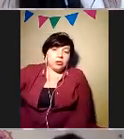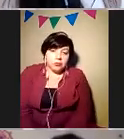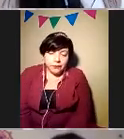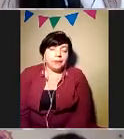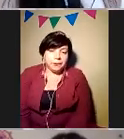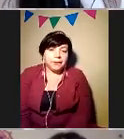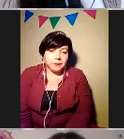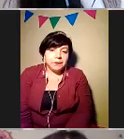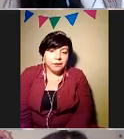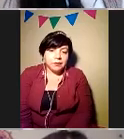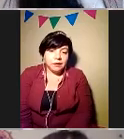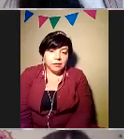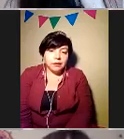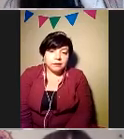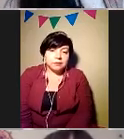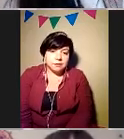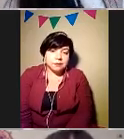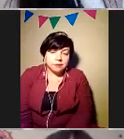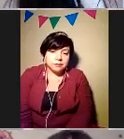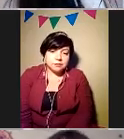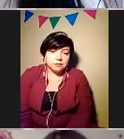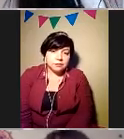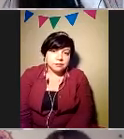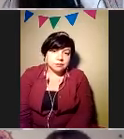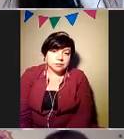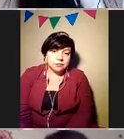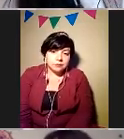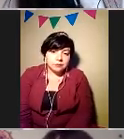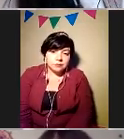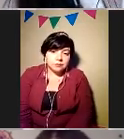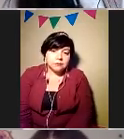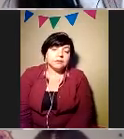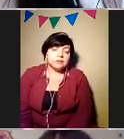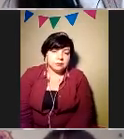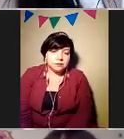si queda bien o no, se va a poder explayar bien y desarrollar bien en su vida cotidiana.